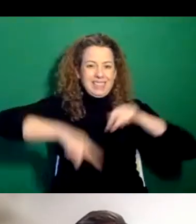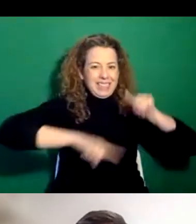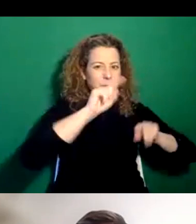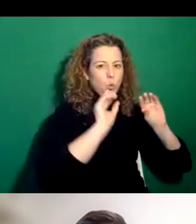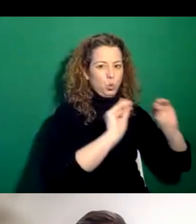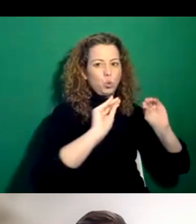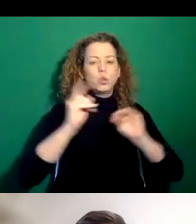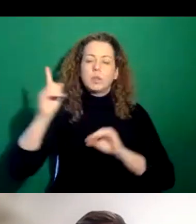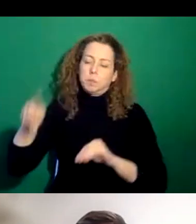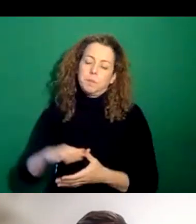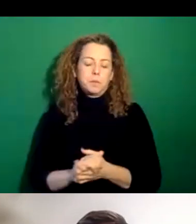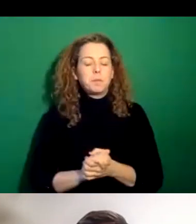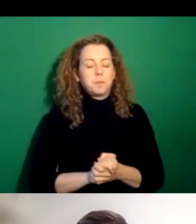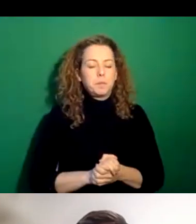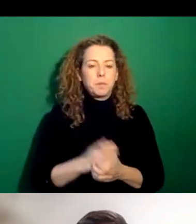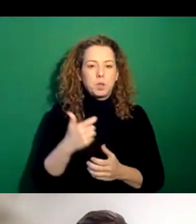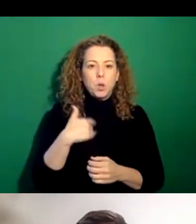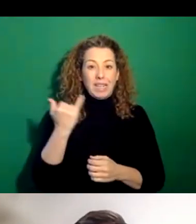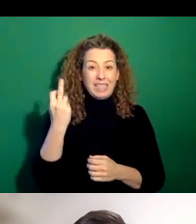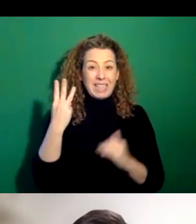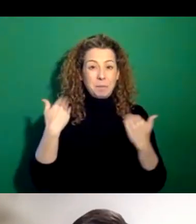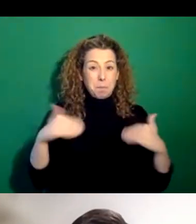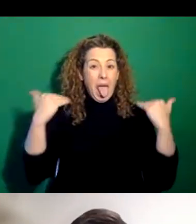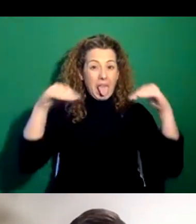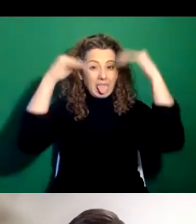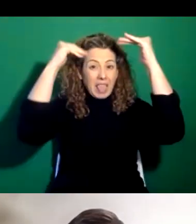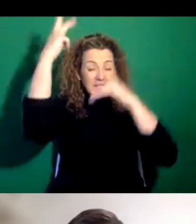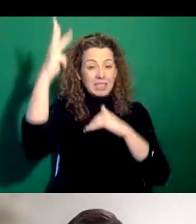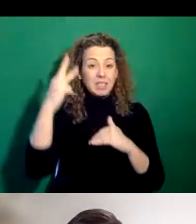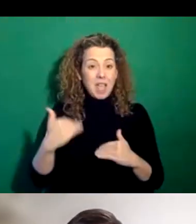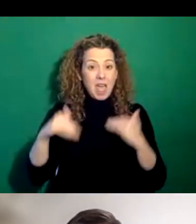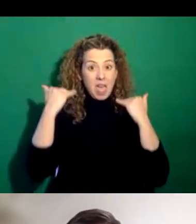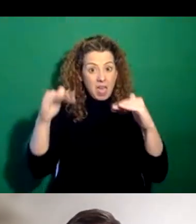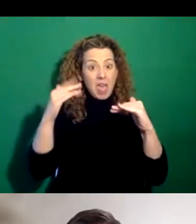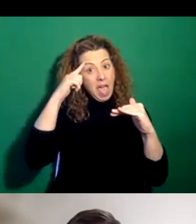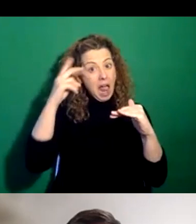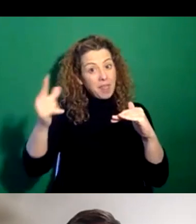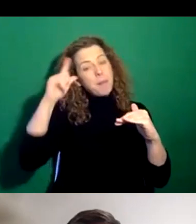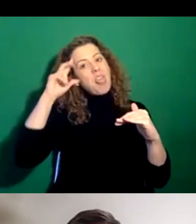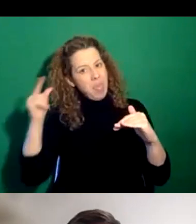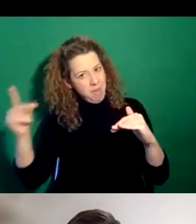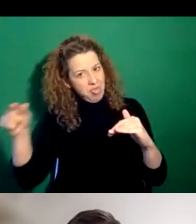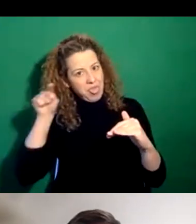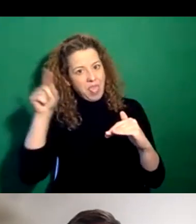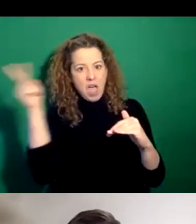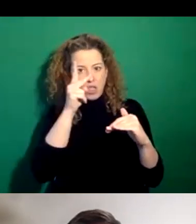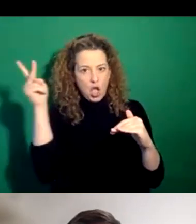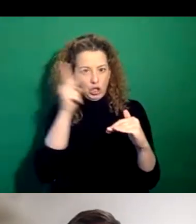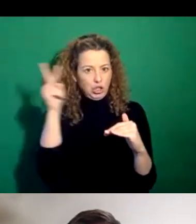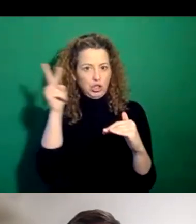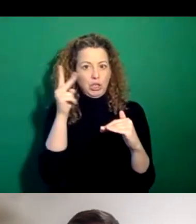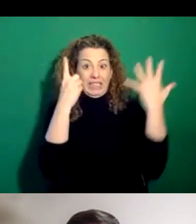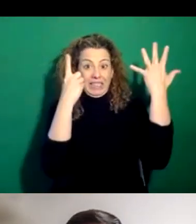deterioro también. Yo tengo 3 plantas y en el módulo de Alzheimer y demencias, que son